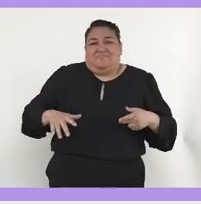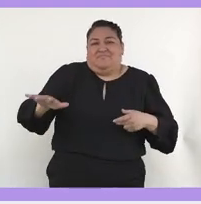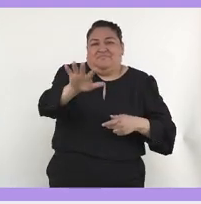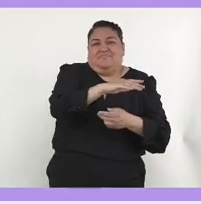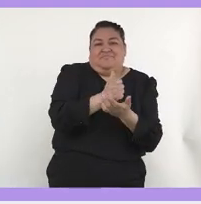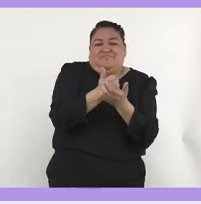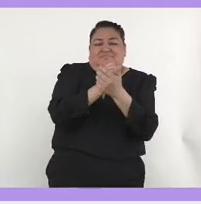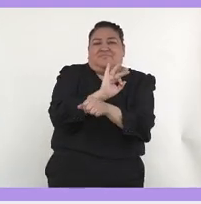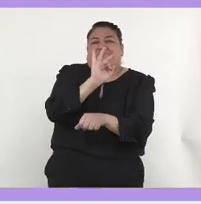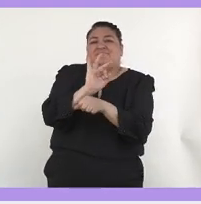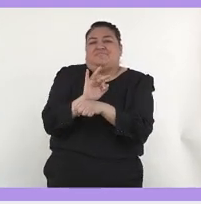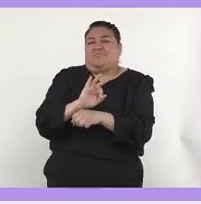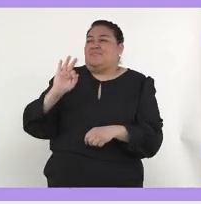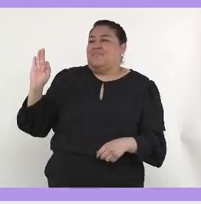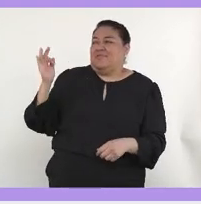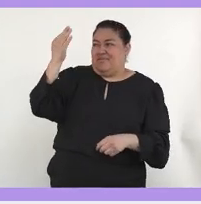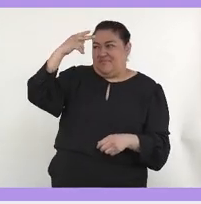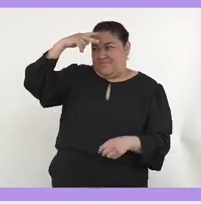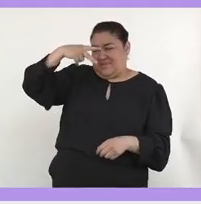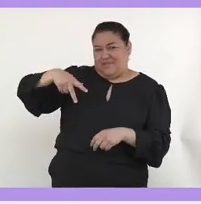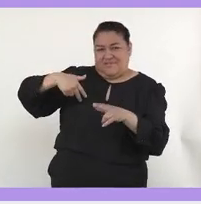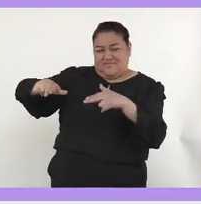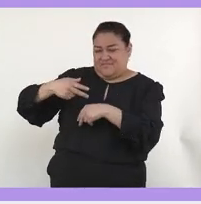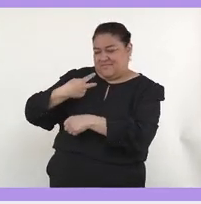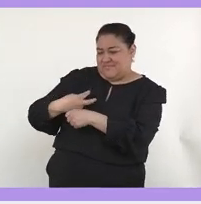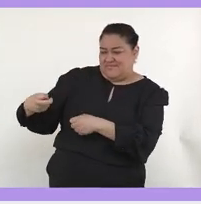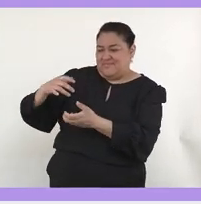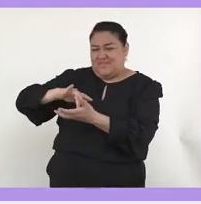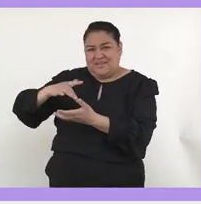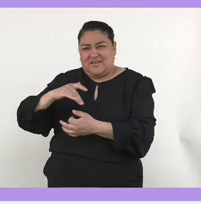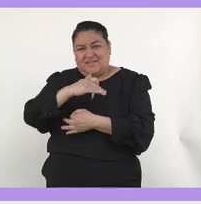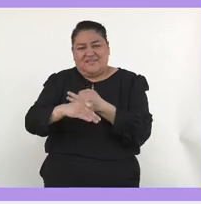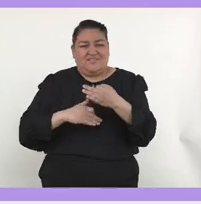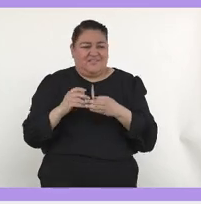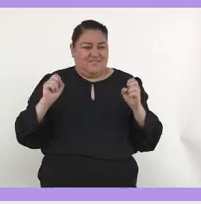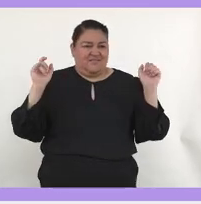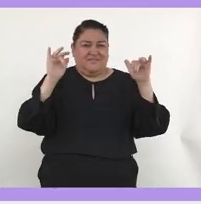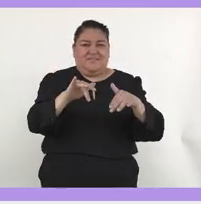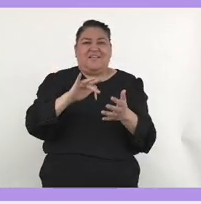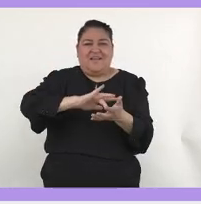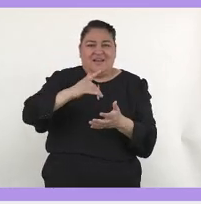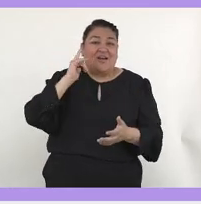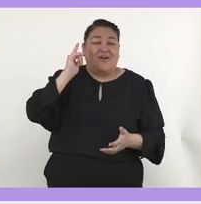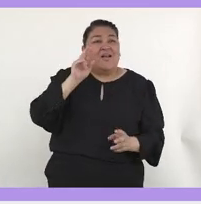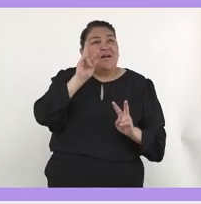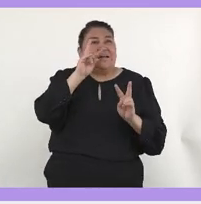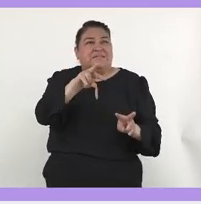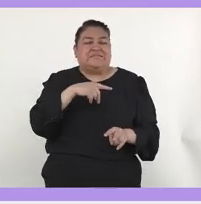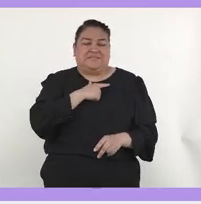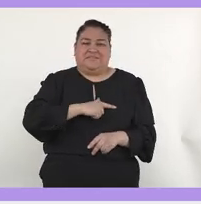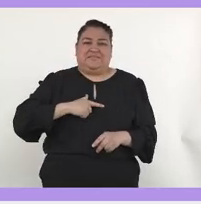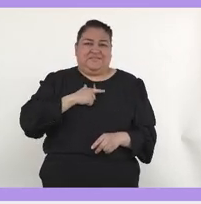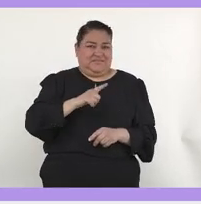gracias a la federación por supuesto también por la por la invitación y y a todos ustedes aquí presentes esperemos lo hayan disfrutado